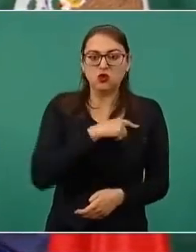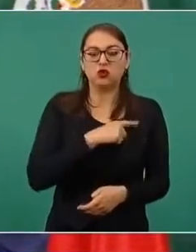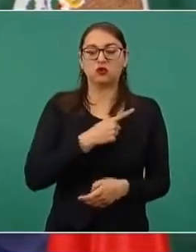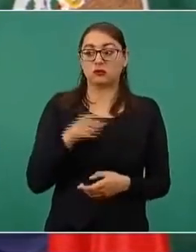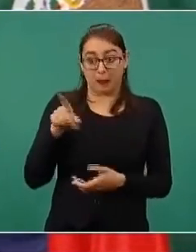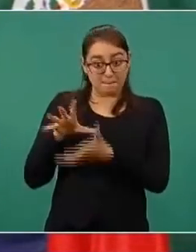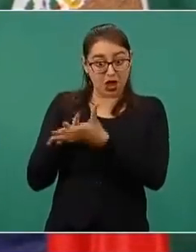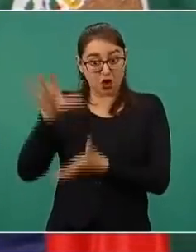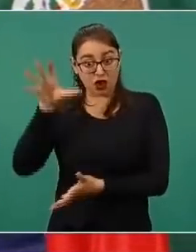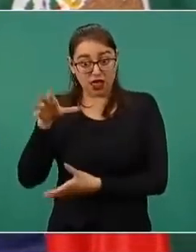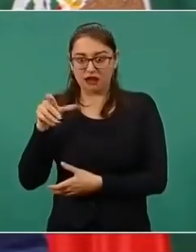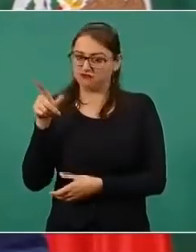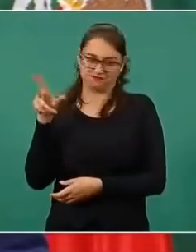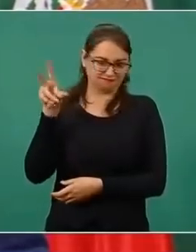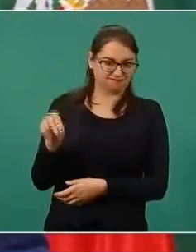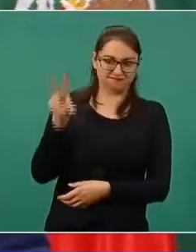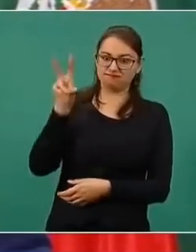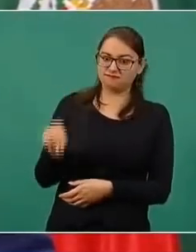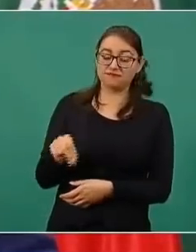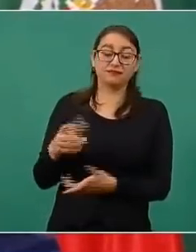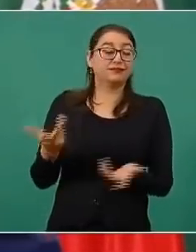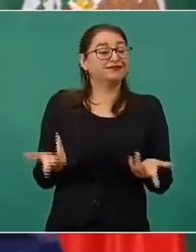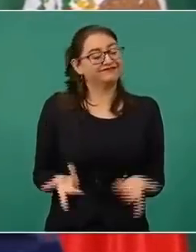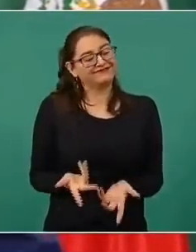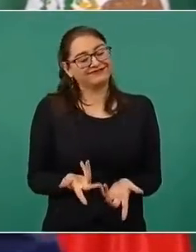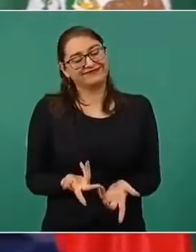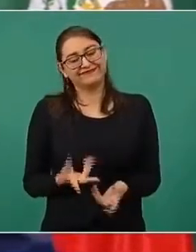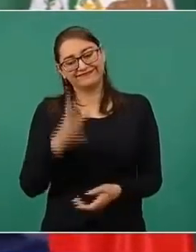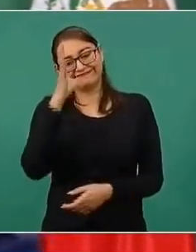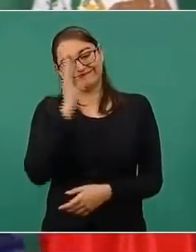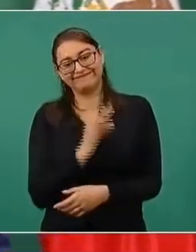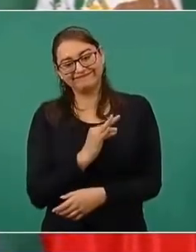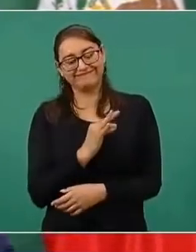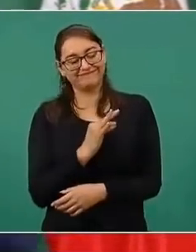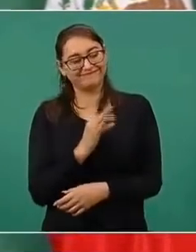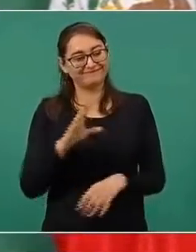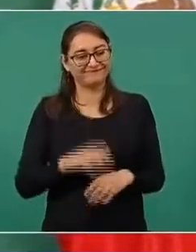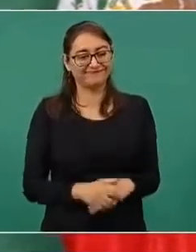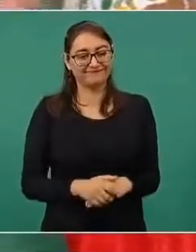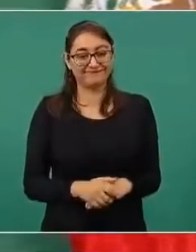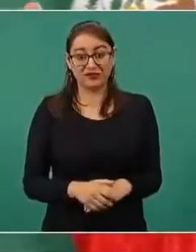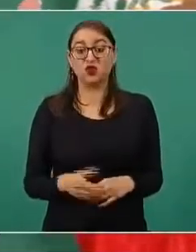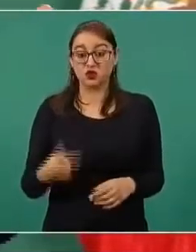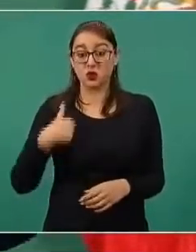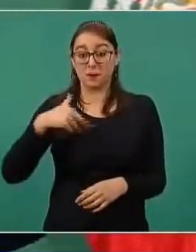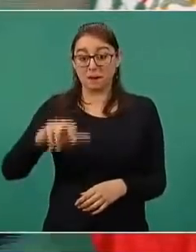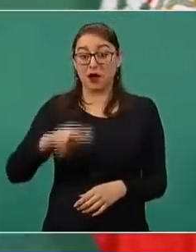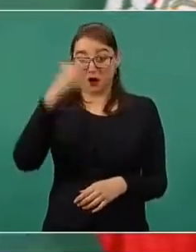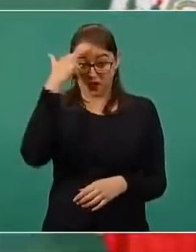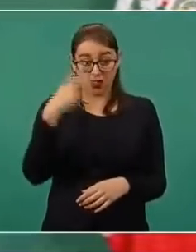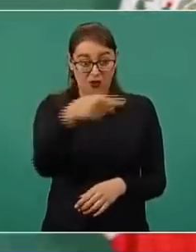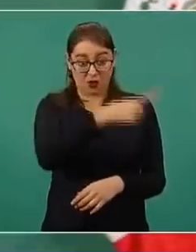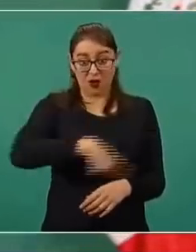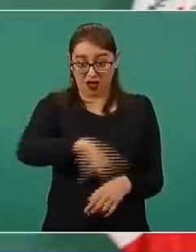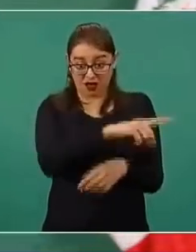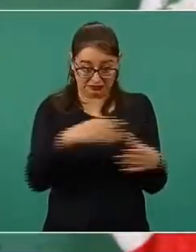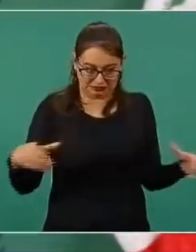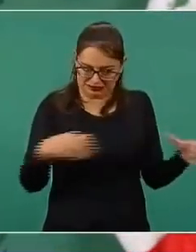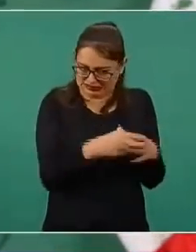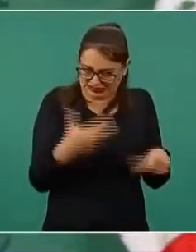en el Congreso. Y les falló. Recuerdo que tenían todo armado, que